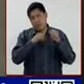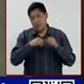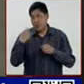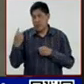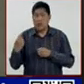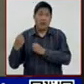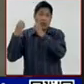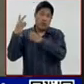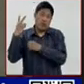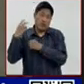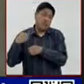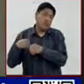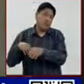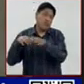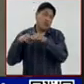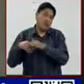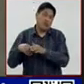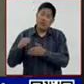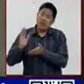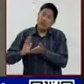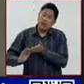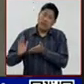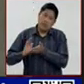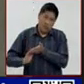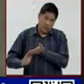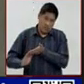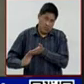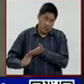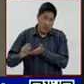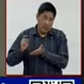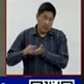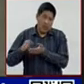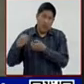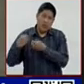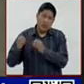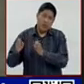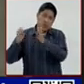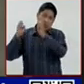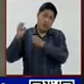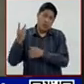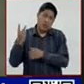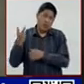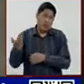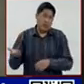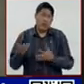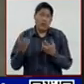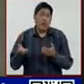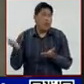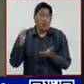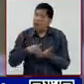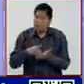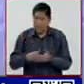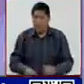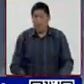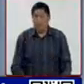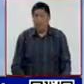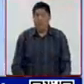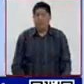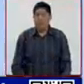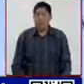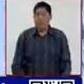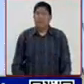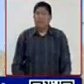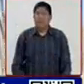vigilia. ¿Qué están pidiendo? Que se autorice el funcionamiento de este mercado en la zona de Villa El Carmen.